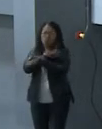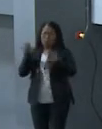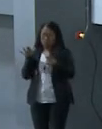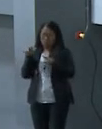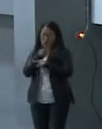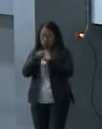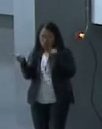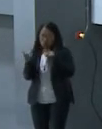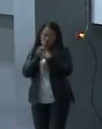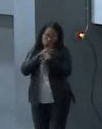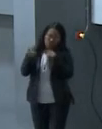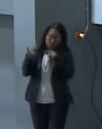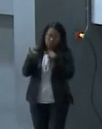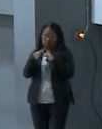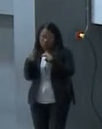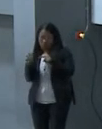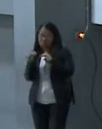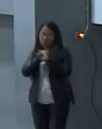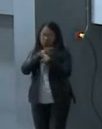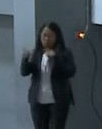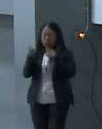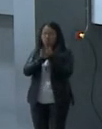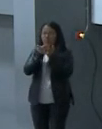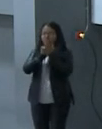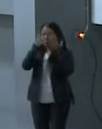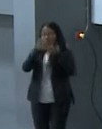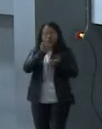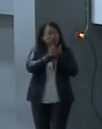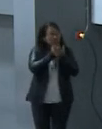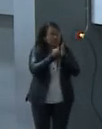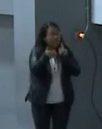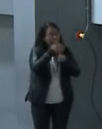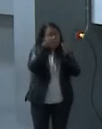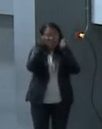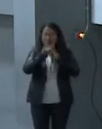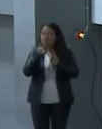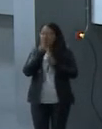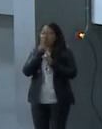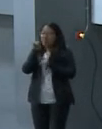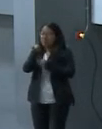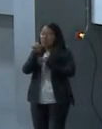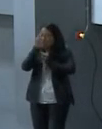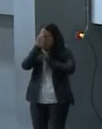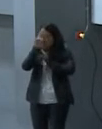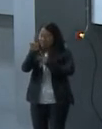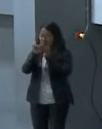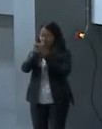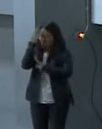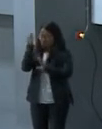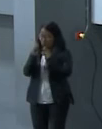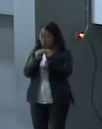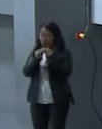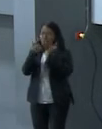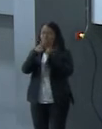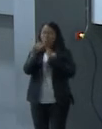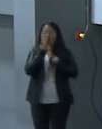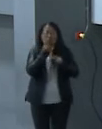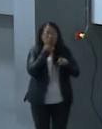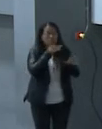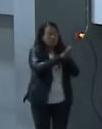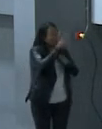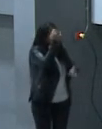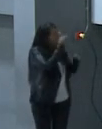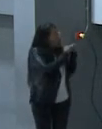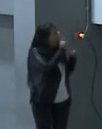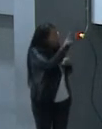de 2 o 3 semanas, pueden ser 2 semanas. Lo que no concebimos y queremos resaltarlo es que se diga que se está respetando el acuerdo, pero esa orientación que está en el